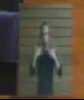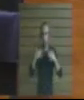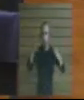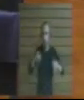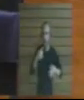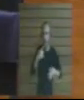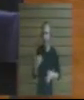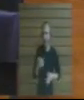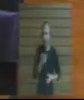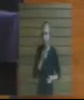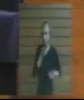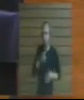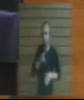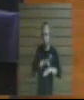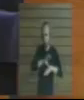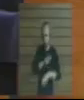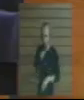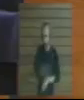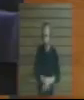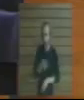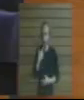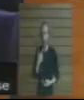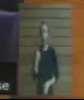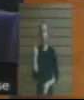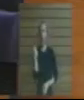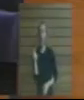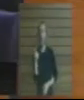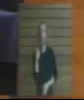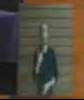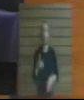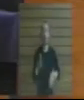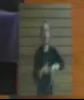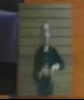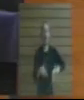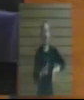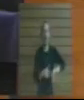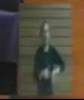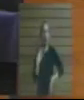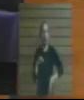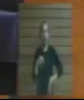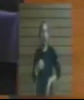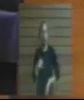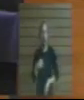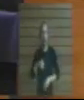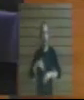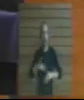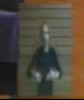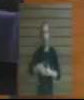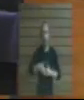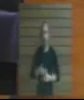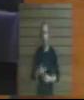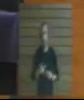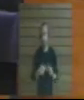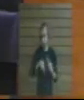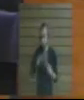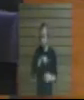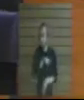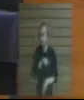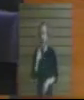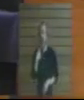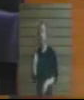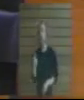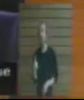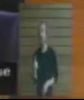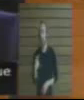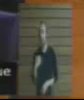consejero. En cuanto al dinero, señores de Podemos, de Izquierda Esquerra y de HB, en cuanto al dinero, hay que tener en cuenta que el